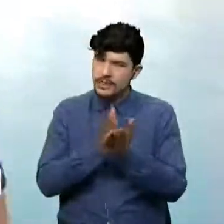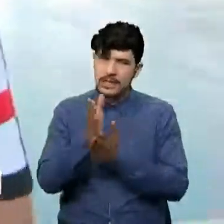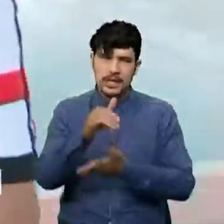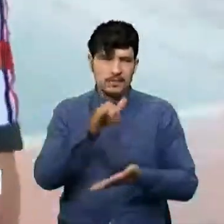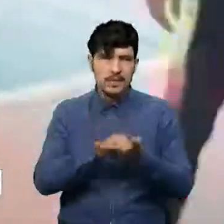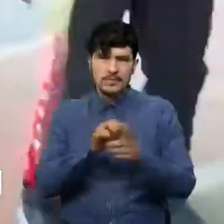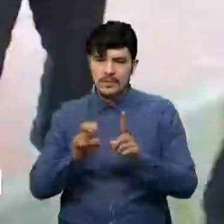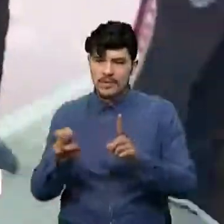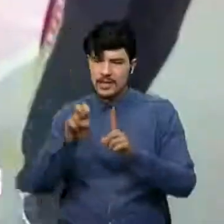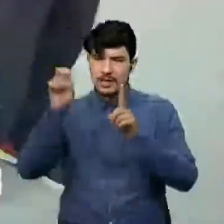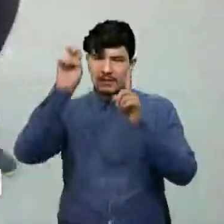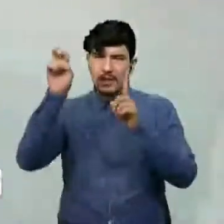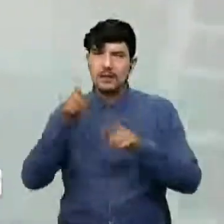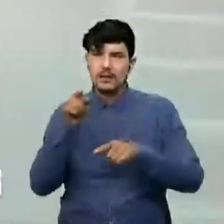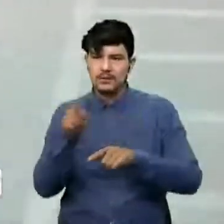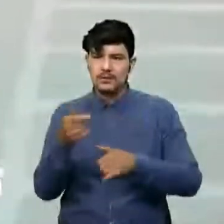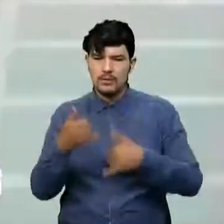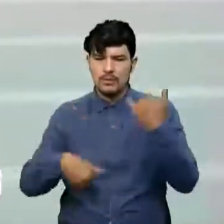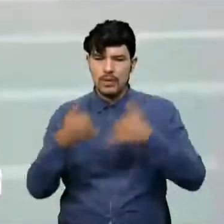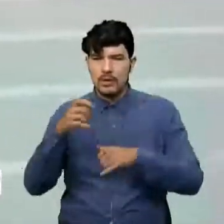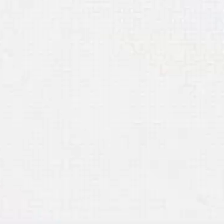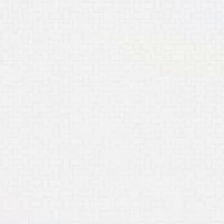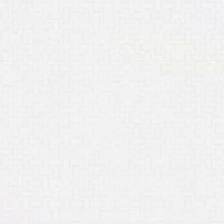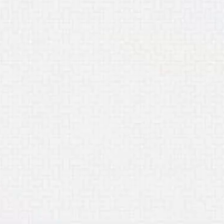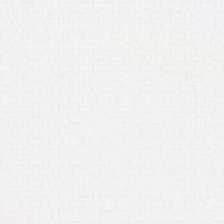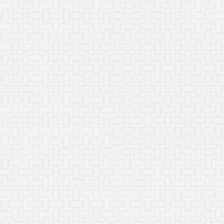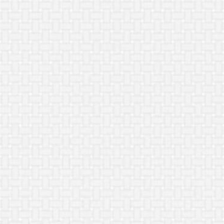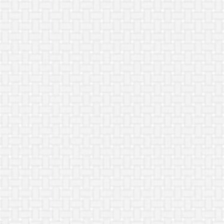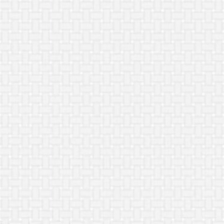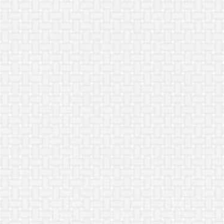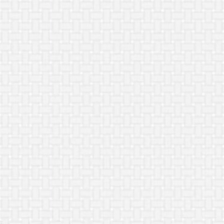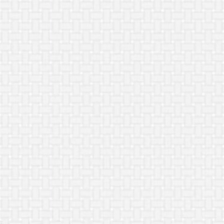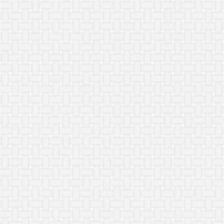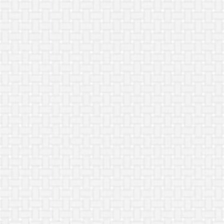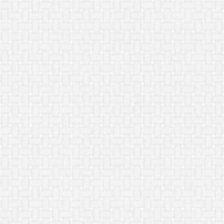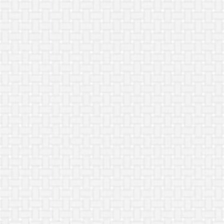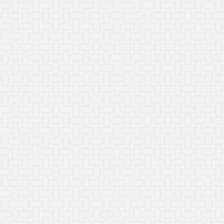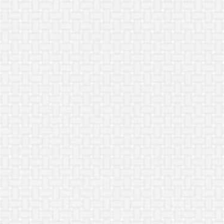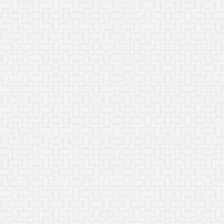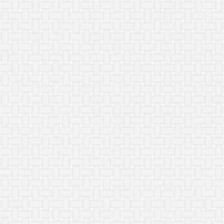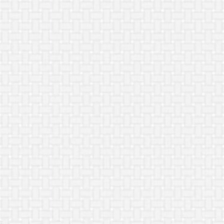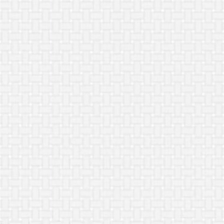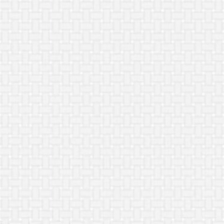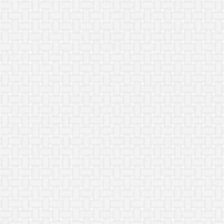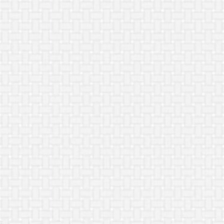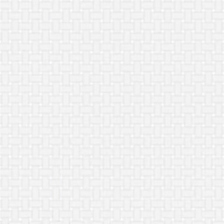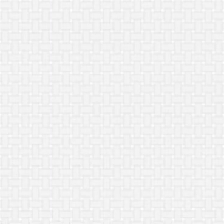nivel alcanzado en los Juegos Escolares. Canaltro.com